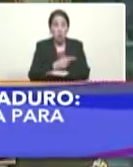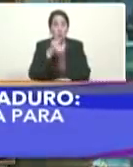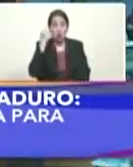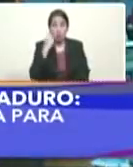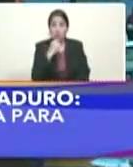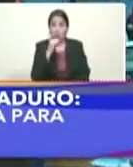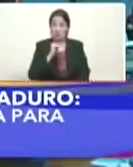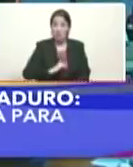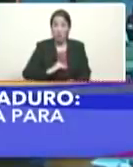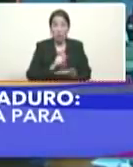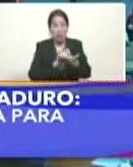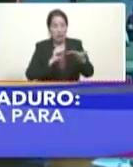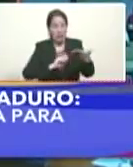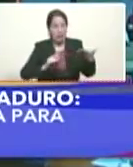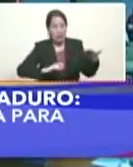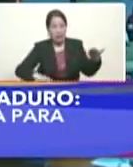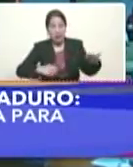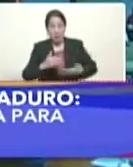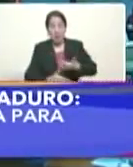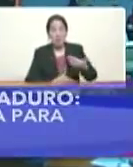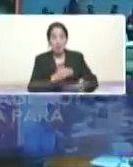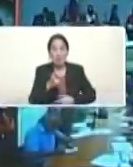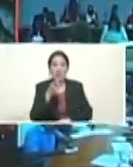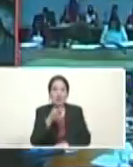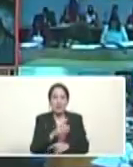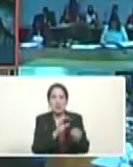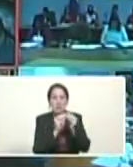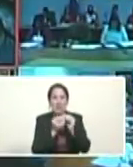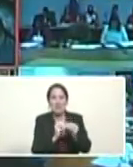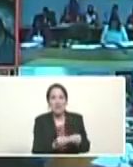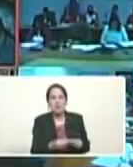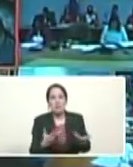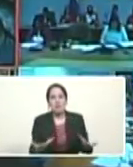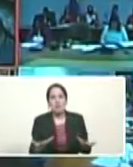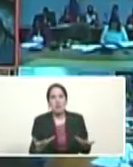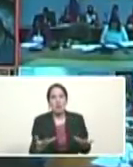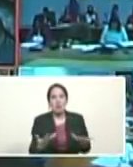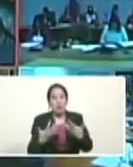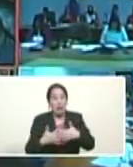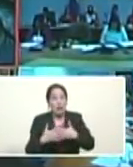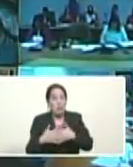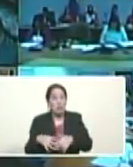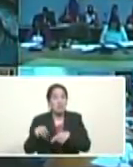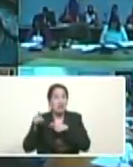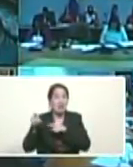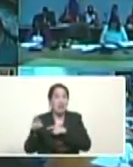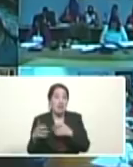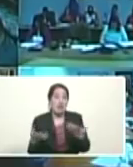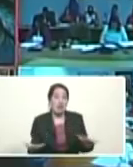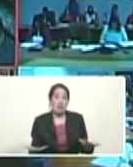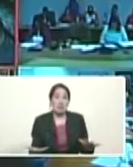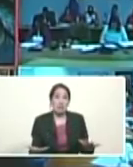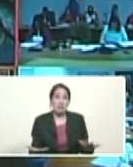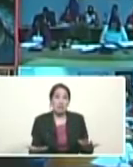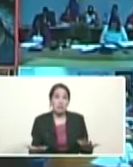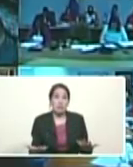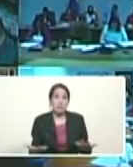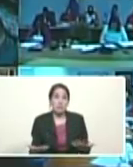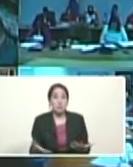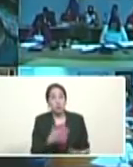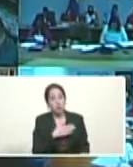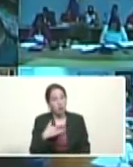informó el detalle de algunos pasos que hay que dar para el mantenimiento de las termo acá y allá yo quiero ese informe